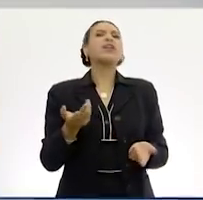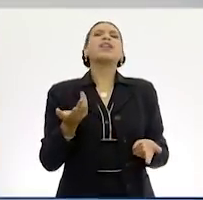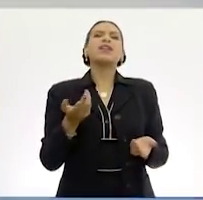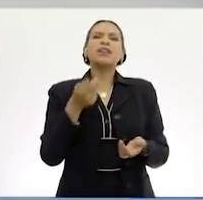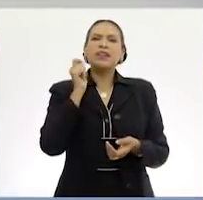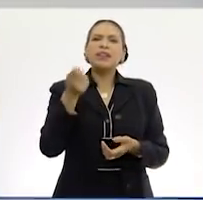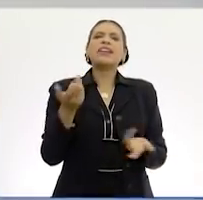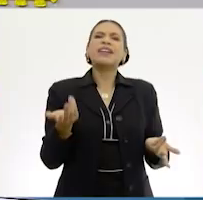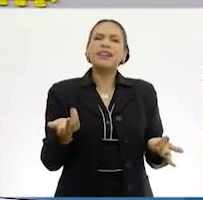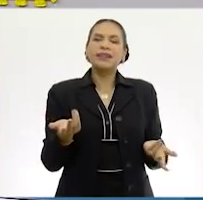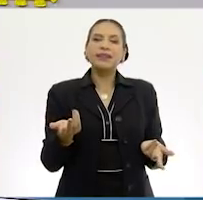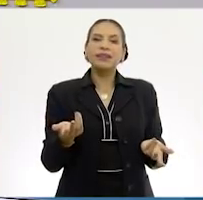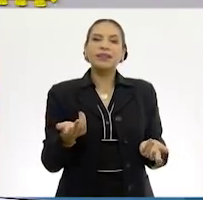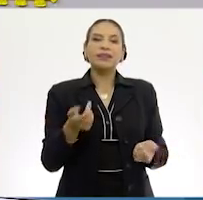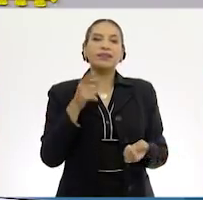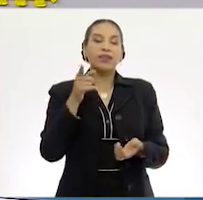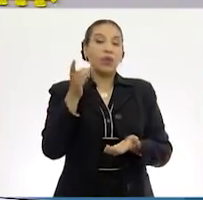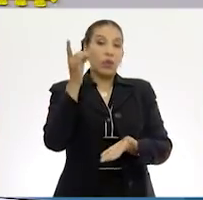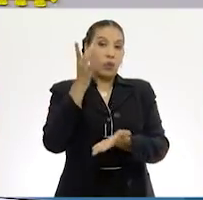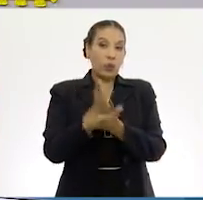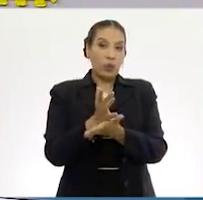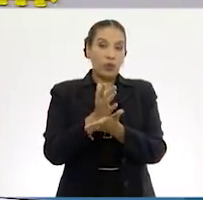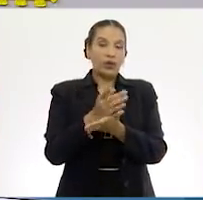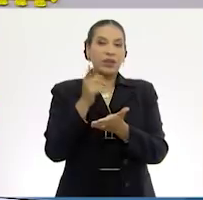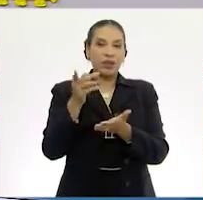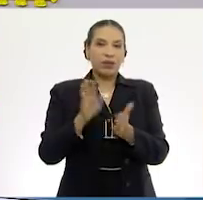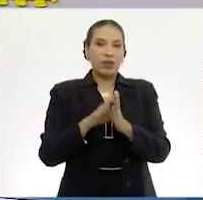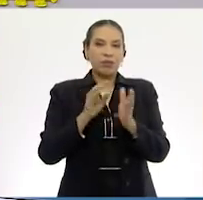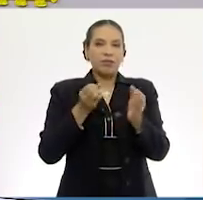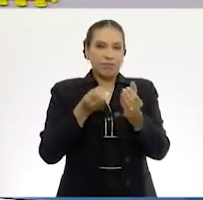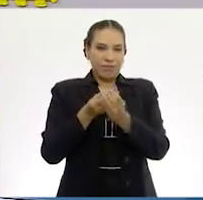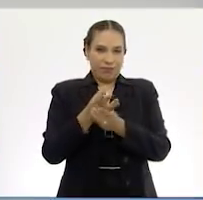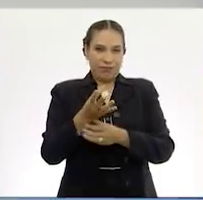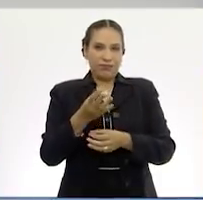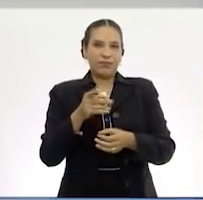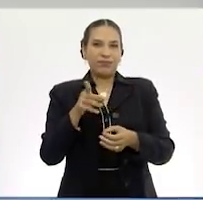entonces qué son? Son los únicos mamíferos voladores.